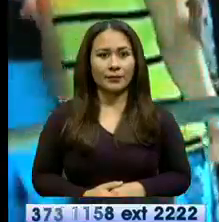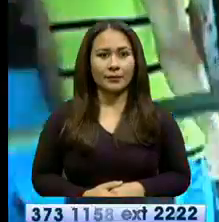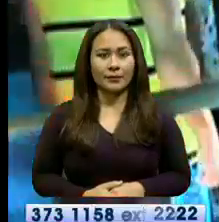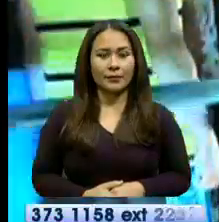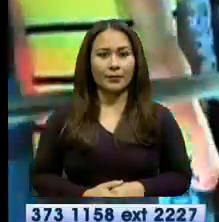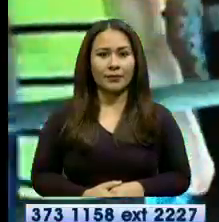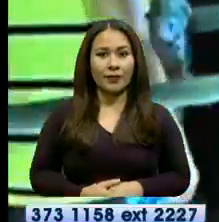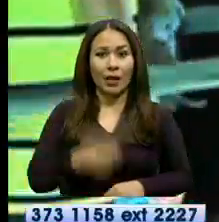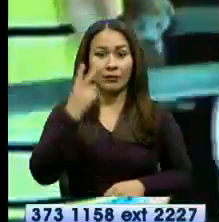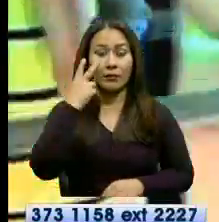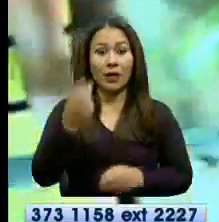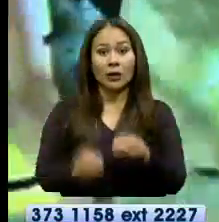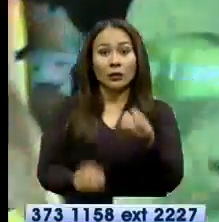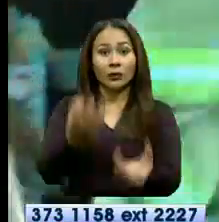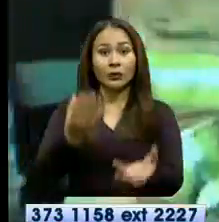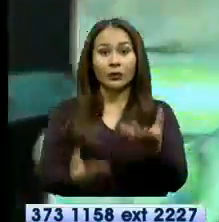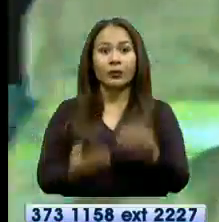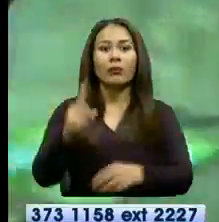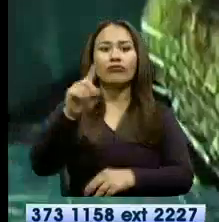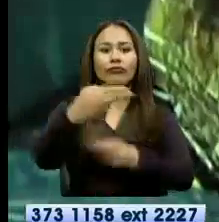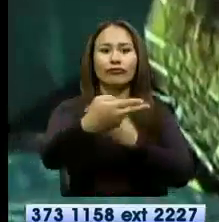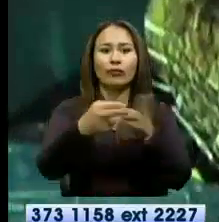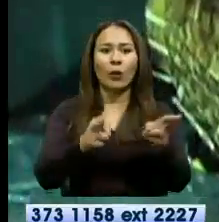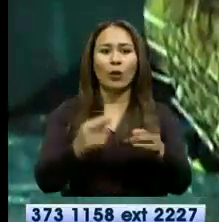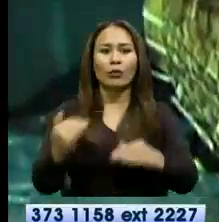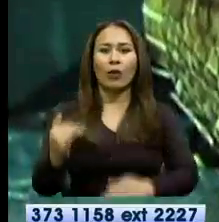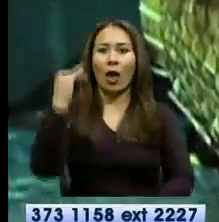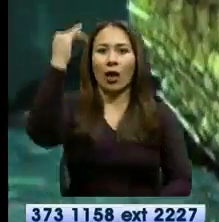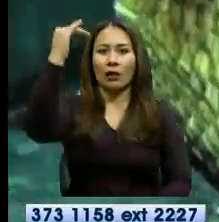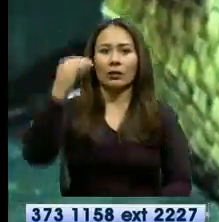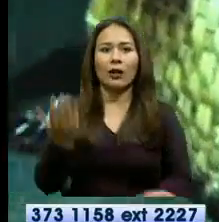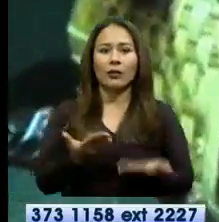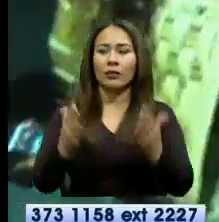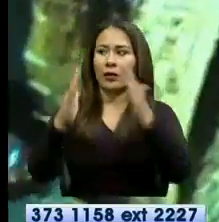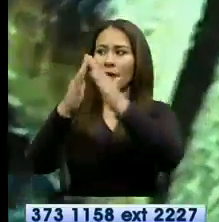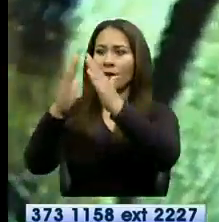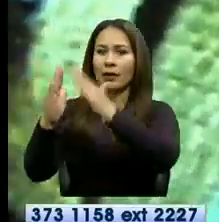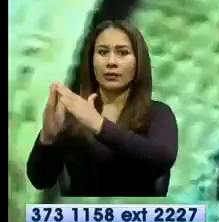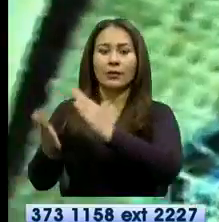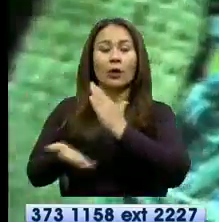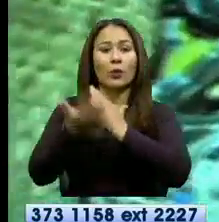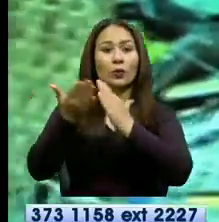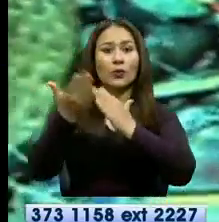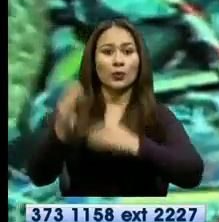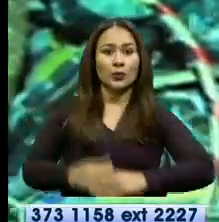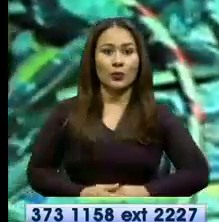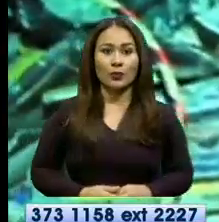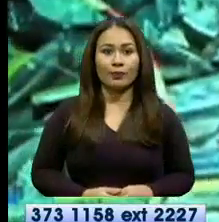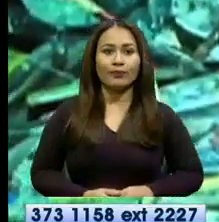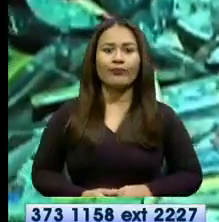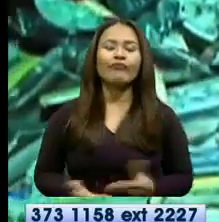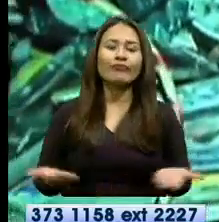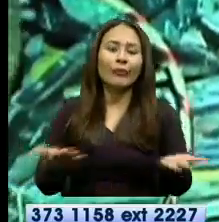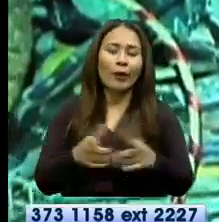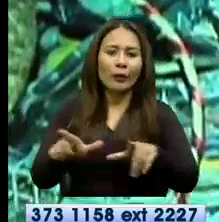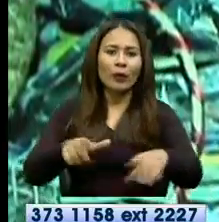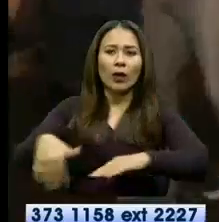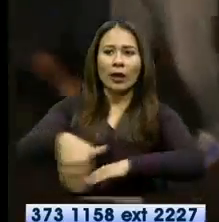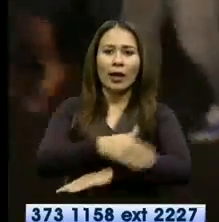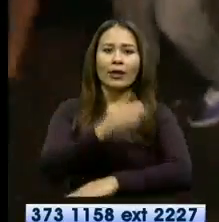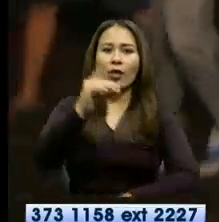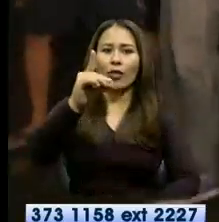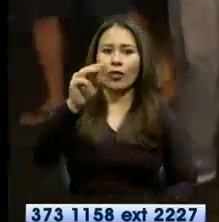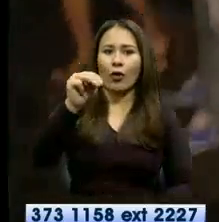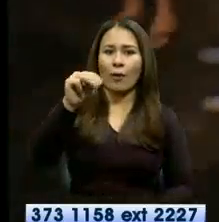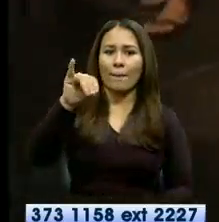el incendio empezó en una de las habitaciones de la planta alta de esta vivienda de construcción mixta ubicada en las calles domingo savio entre las